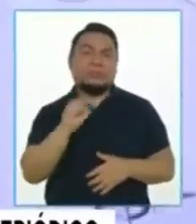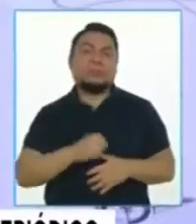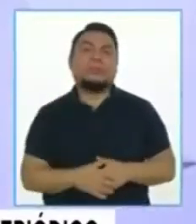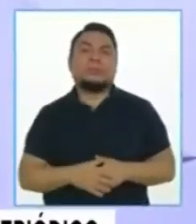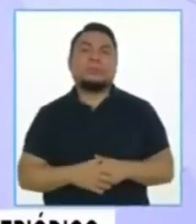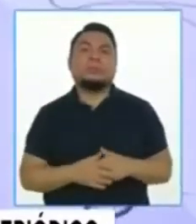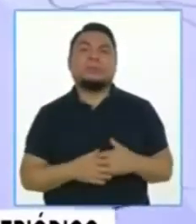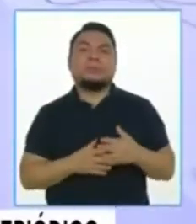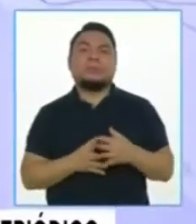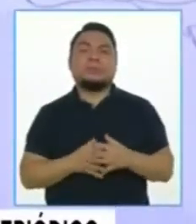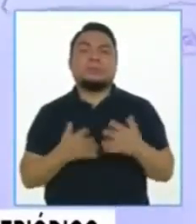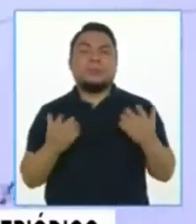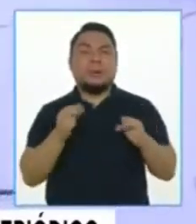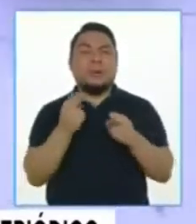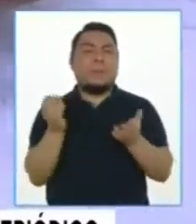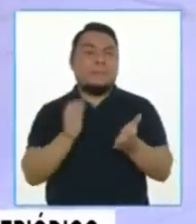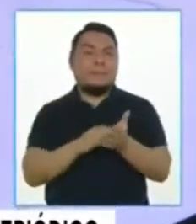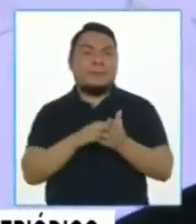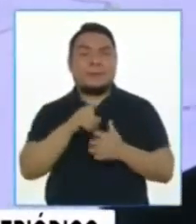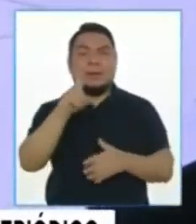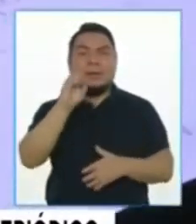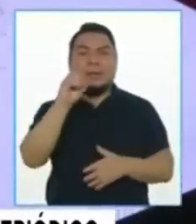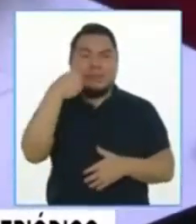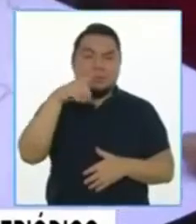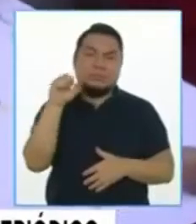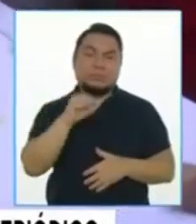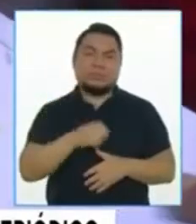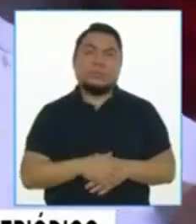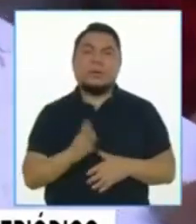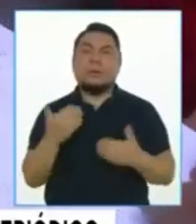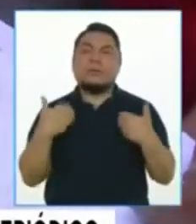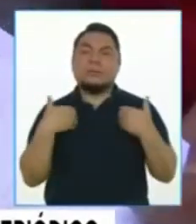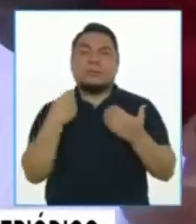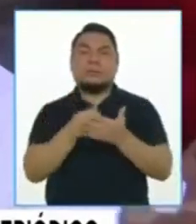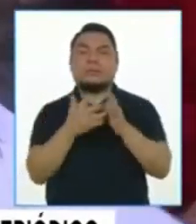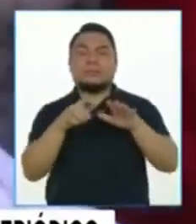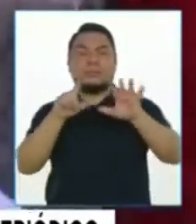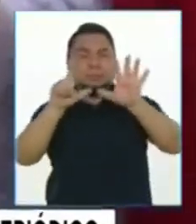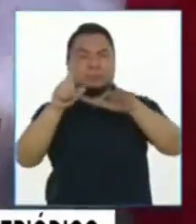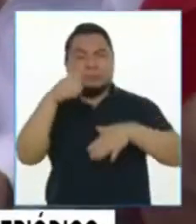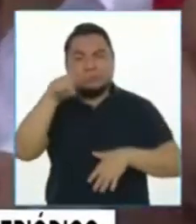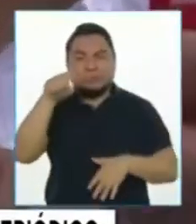soles, poco más de 10 millones de soles, existe un saldo de